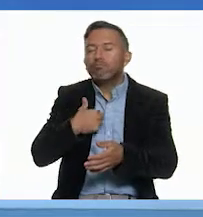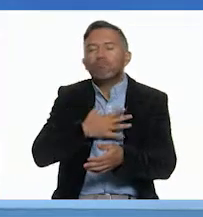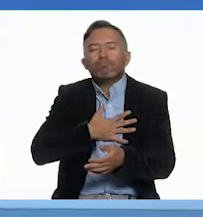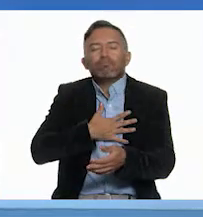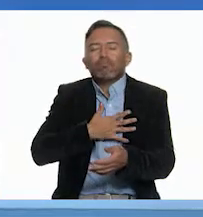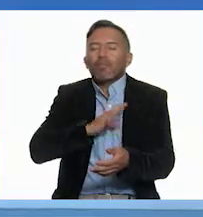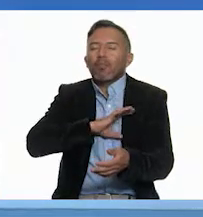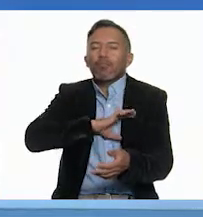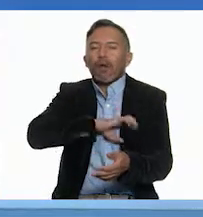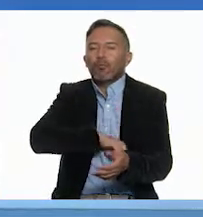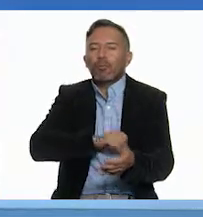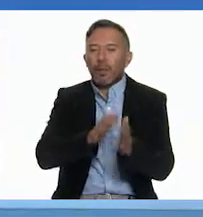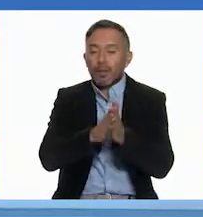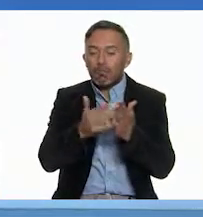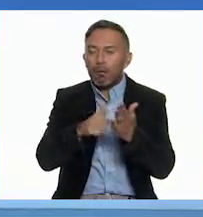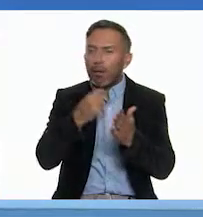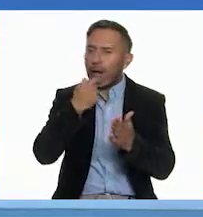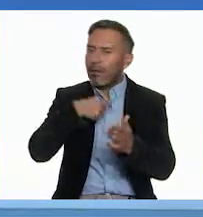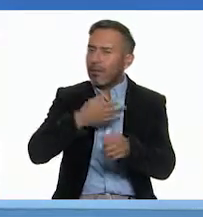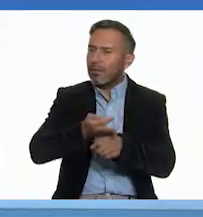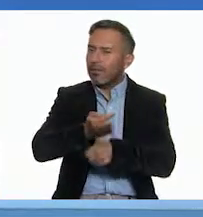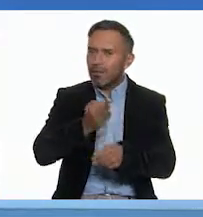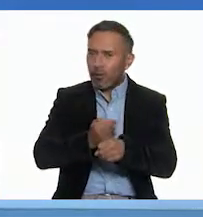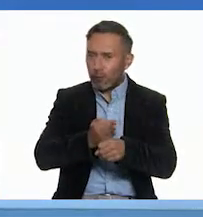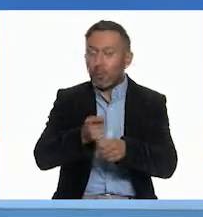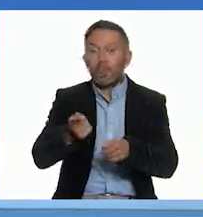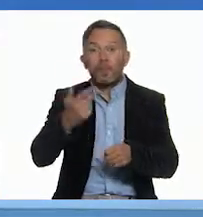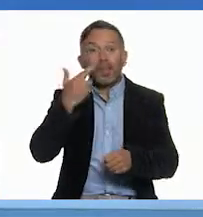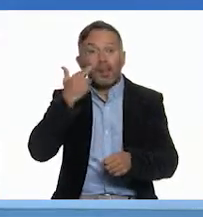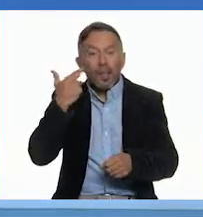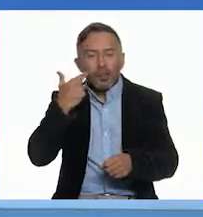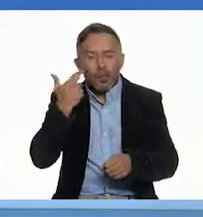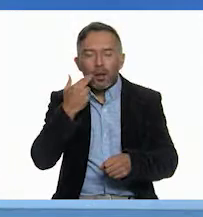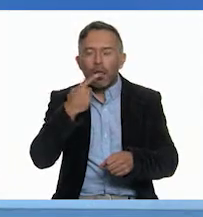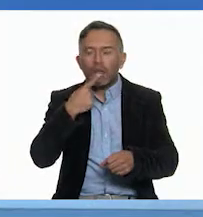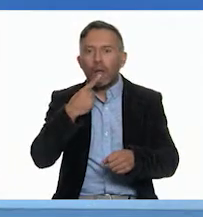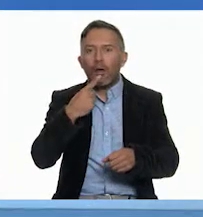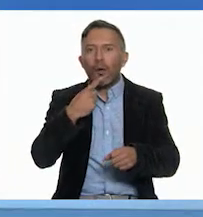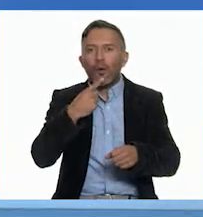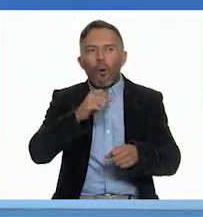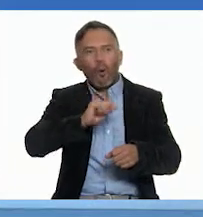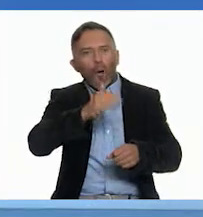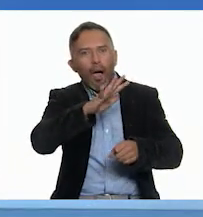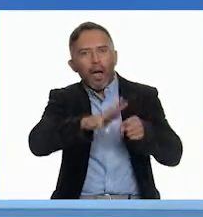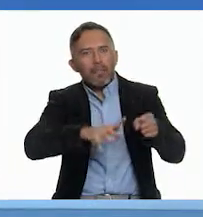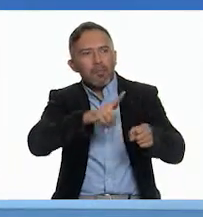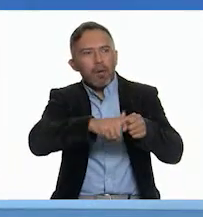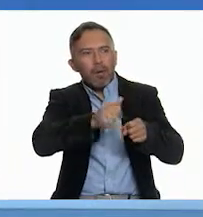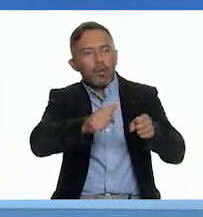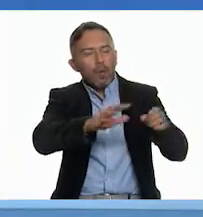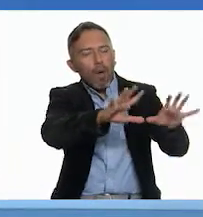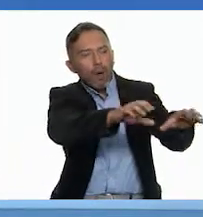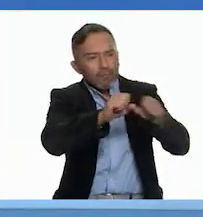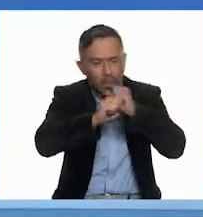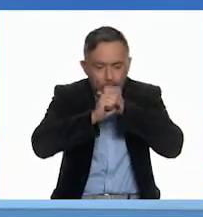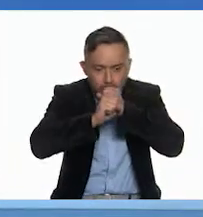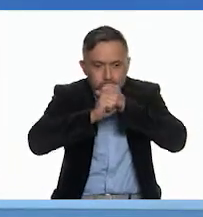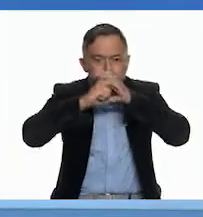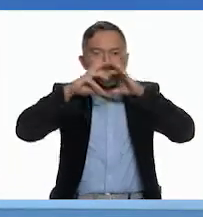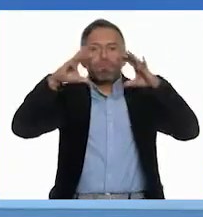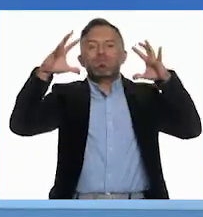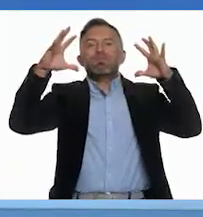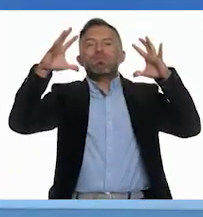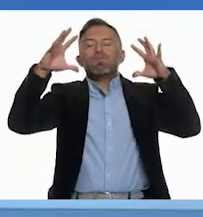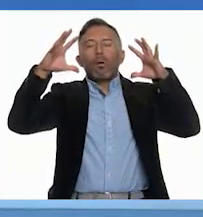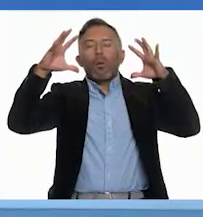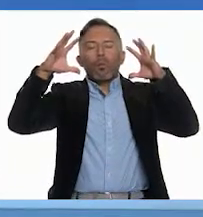muy chistoso cómo los ratones inflan y desinflan a los demás animales. Yo me imagino cómo nos